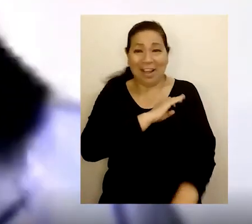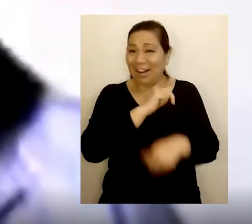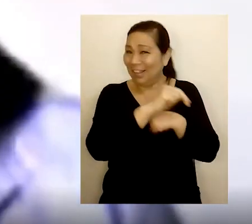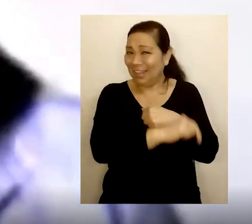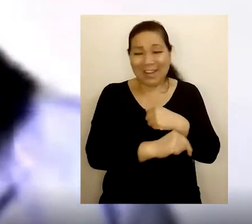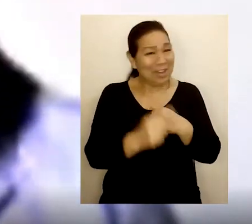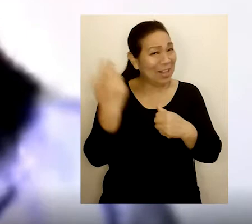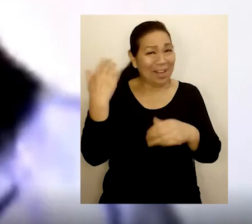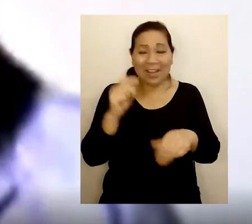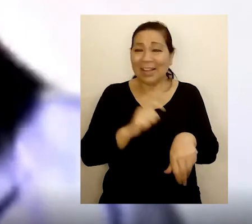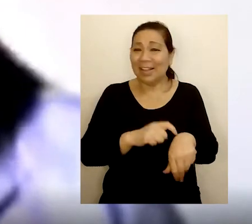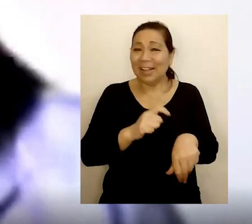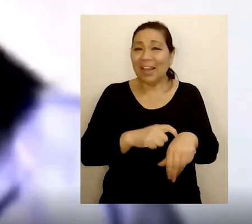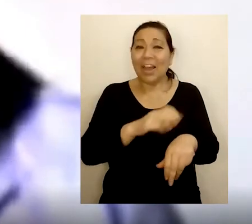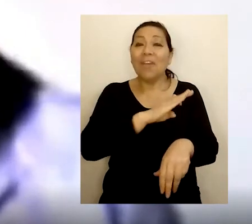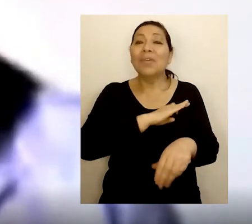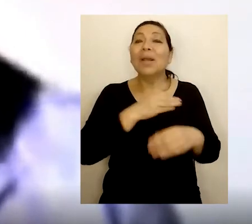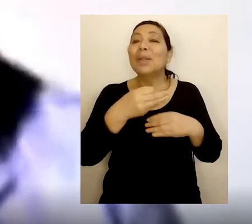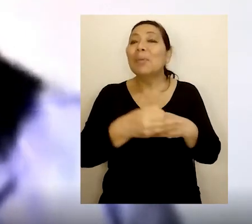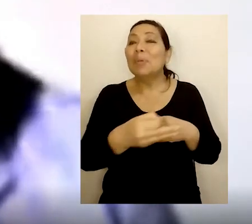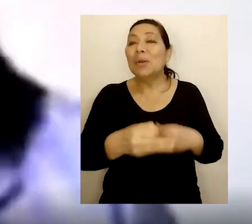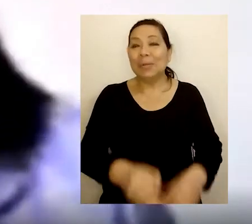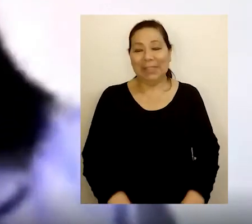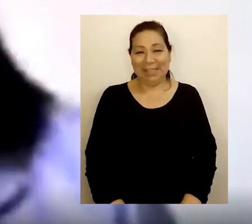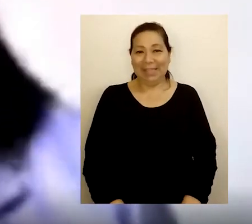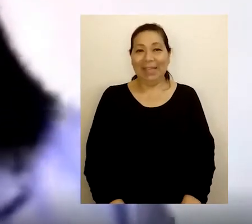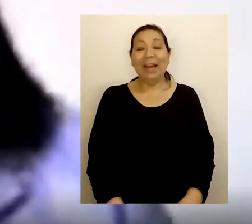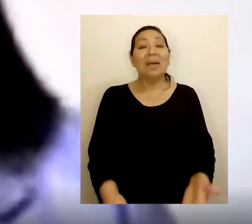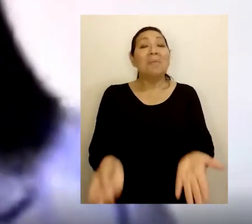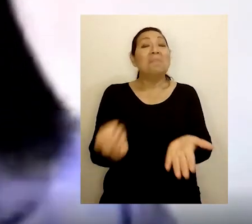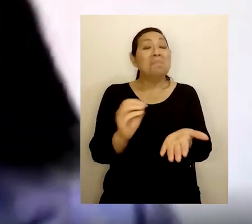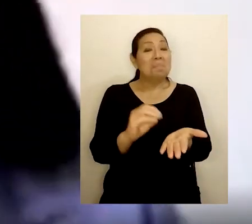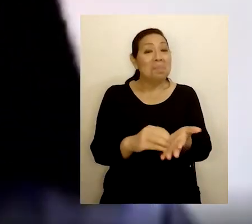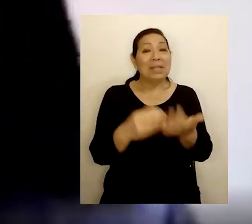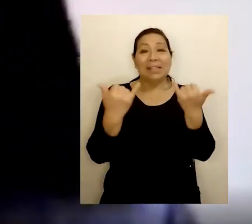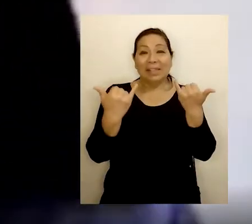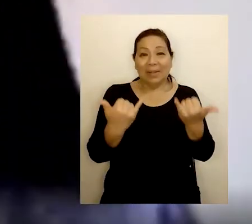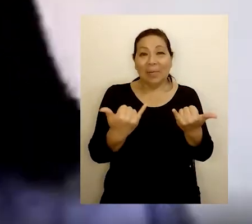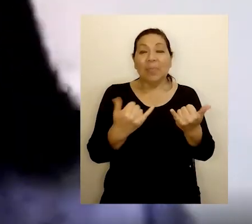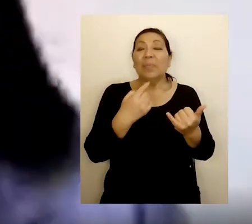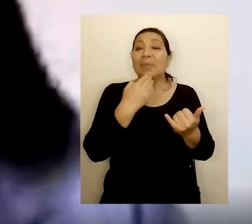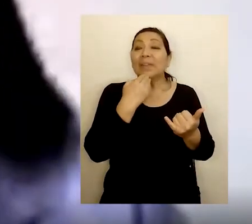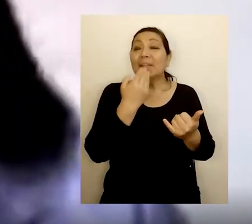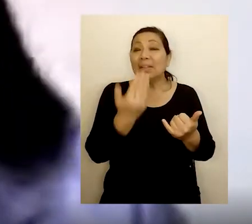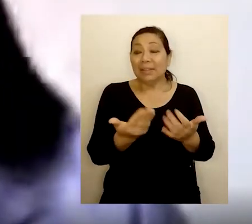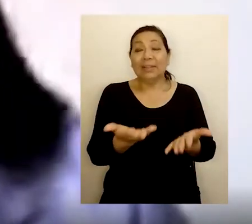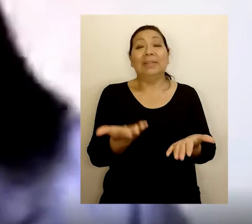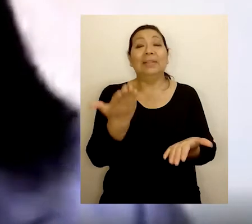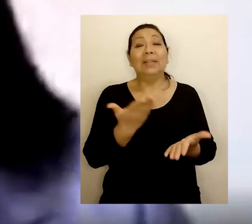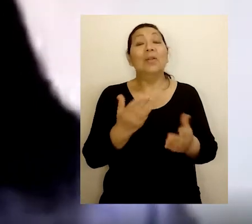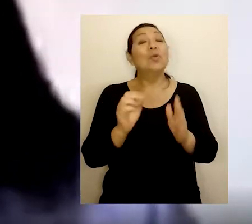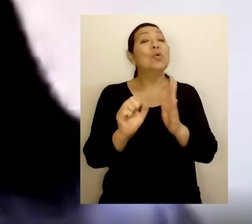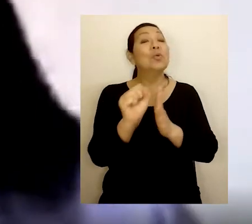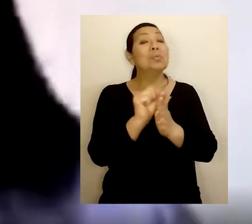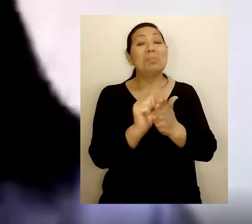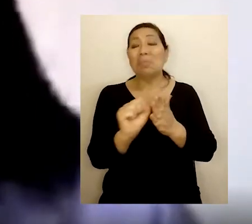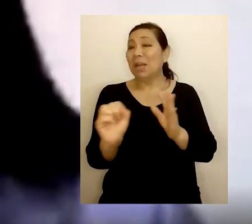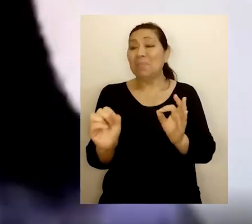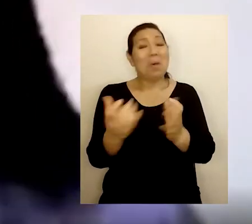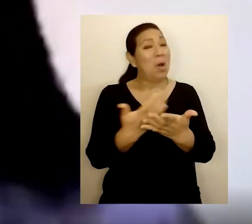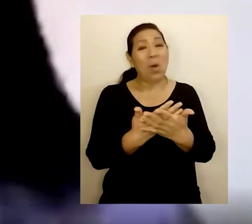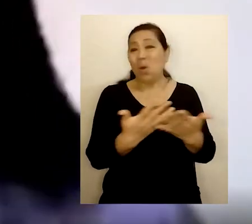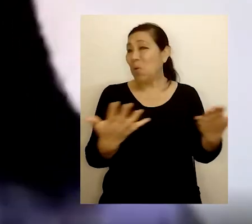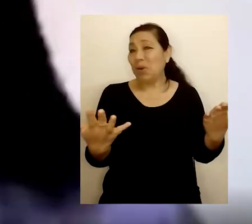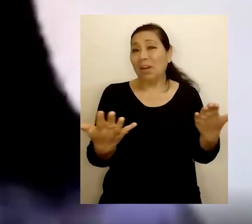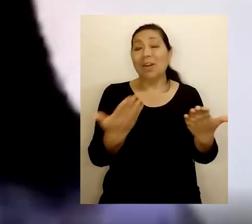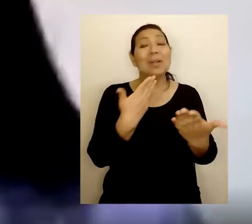nación de ese entonces, sino ha sido un fiscal provincial. Y es más, en este caso advirtieron en la ejecutoria suprema, ni siquiera existe